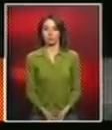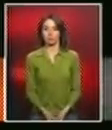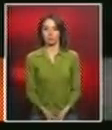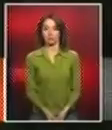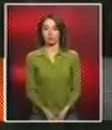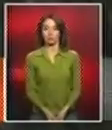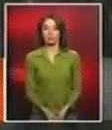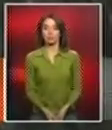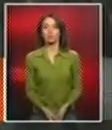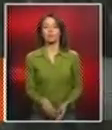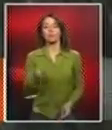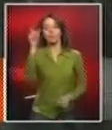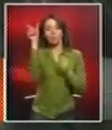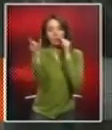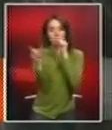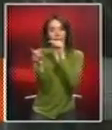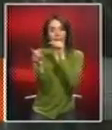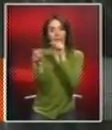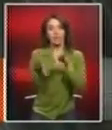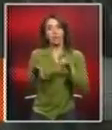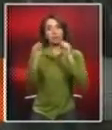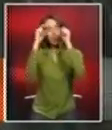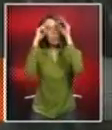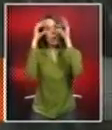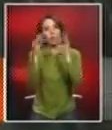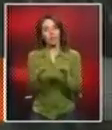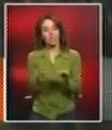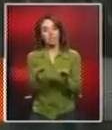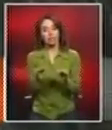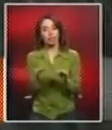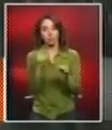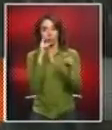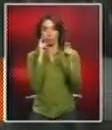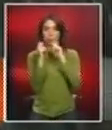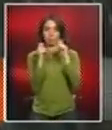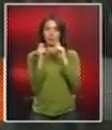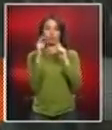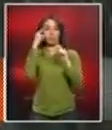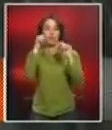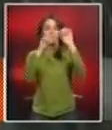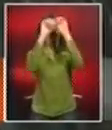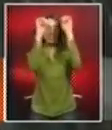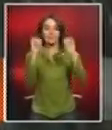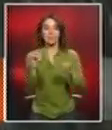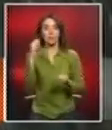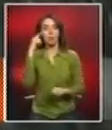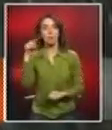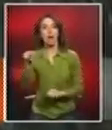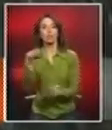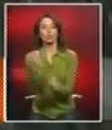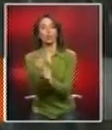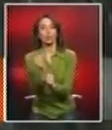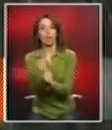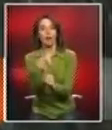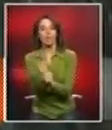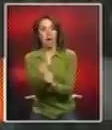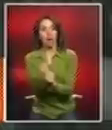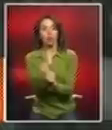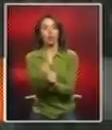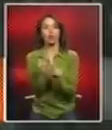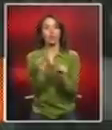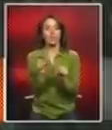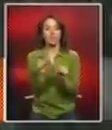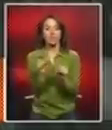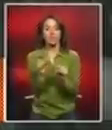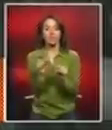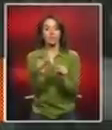Él ya se transformó en un personaje que tomó una decisión muy arriesgada para el sistema, probablemente, para su trabajo. Y eso le